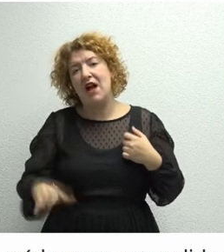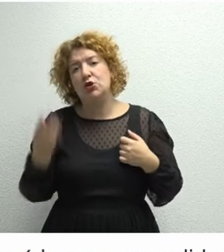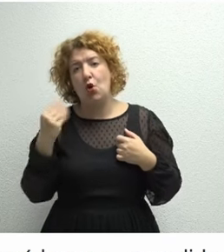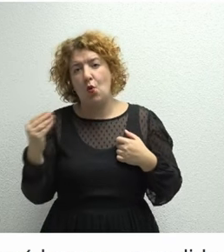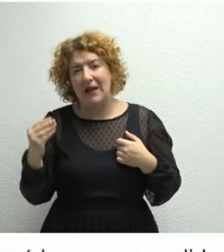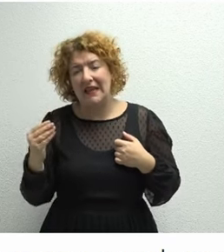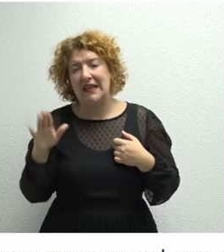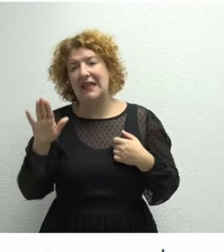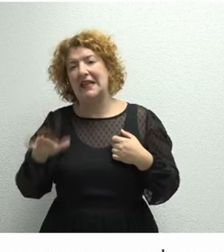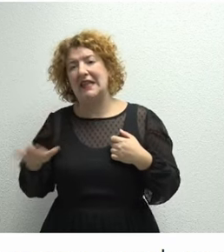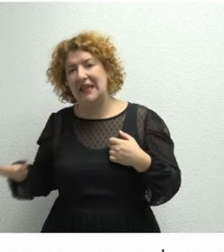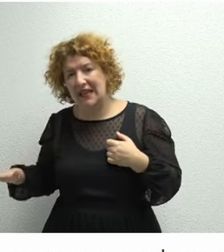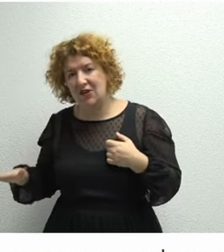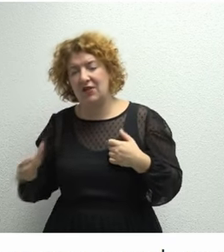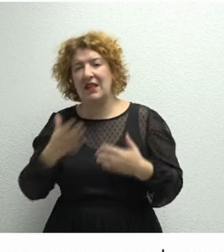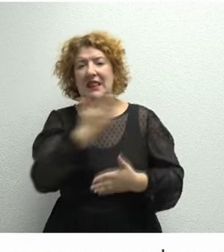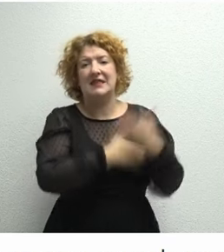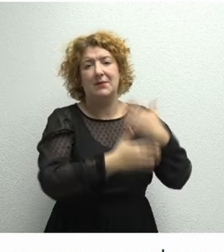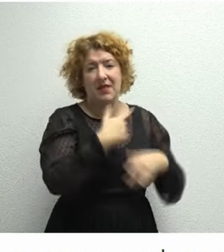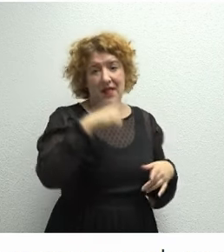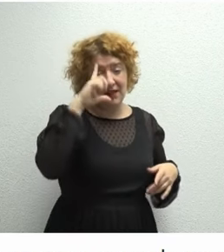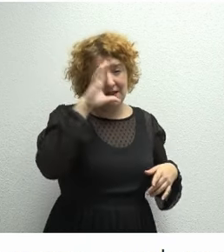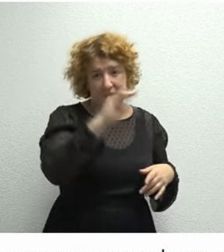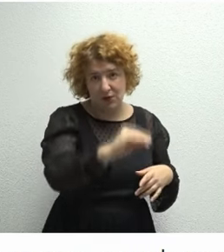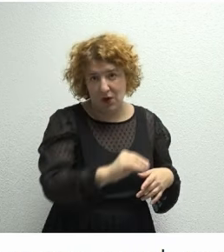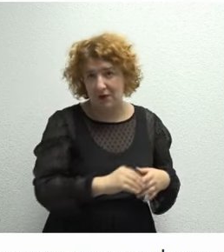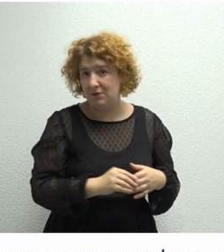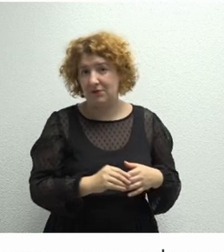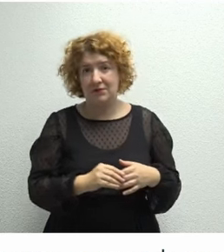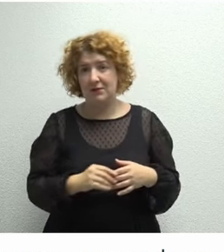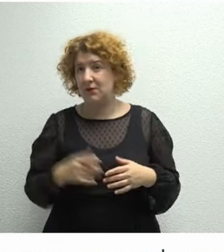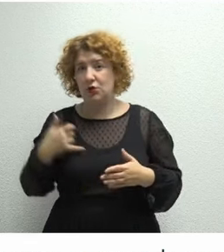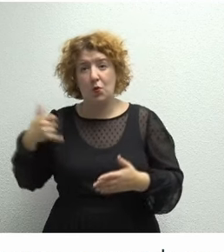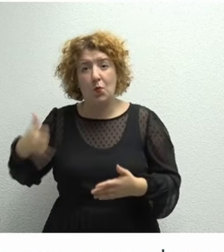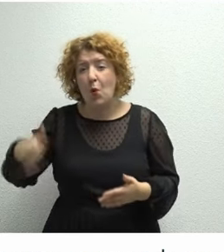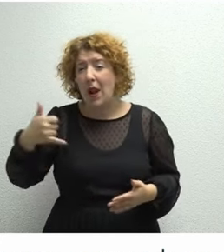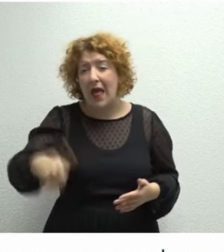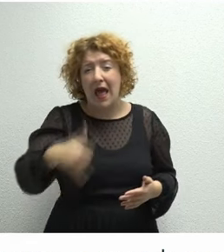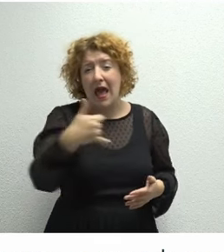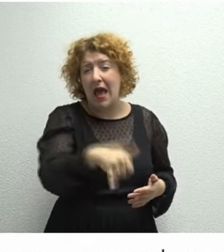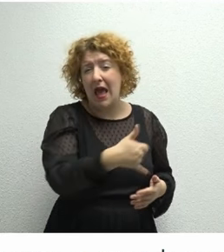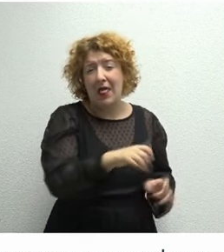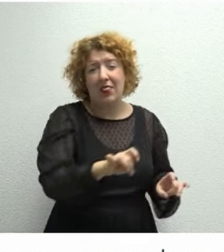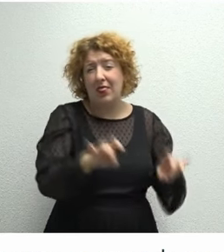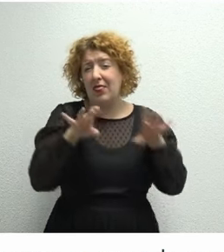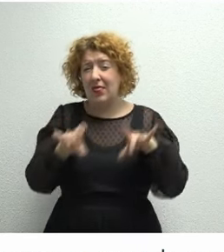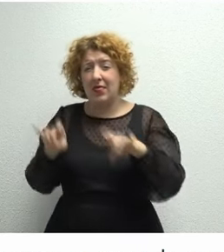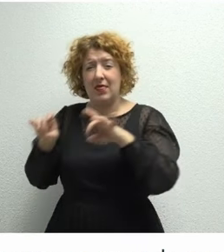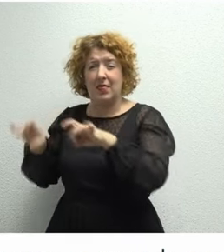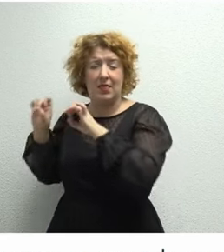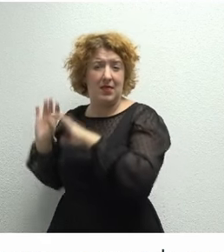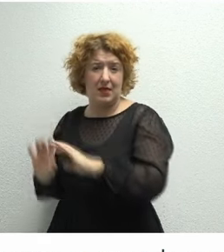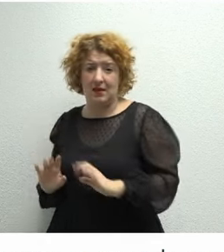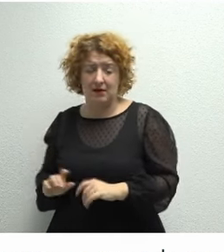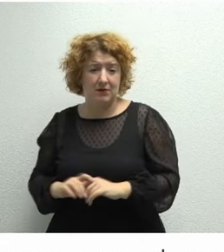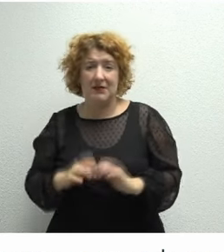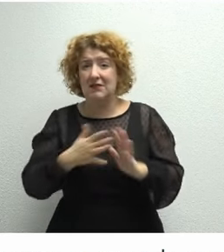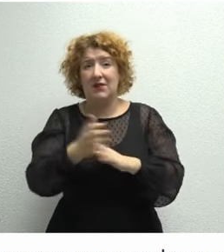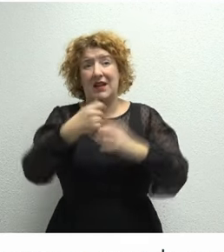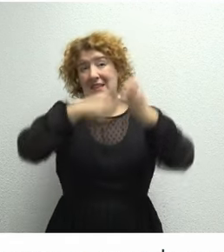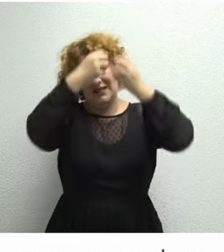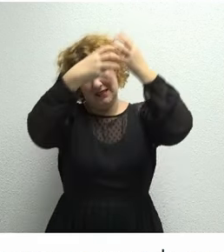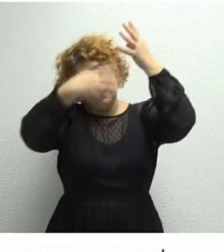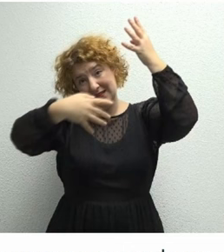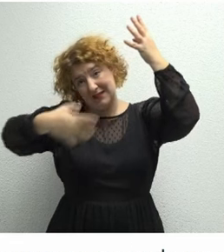niños discapacidad intelectual somos somos los más vulnerables de los más vulnerables siempre lo digo somos los últimos de los